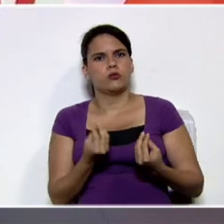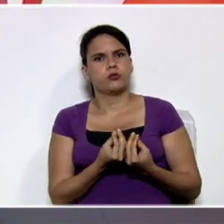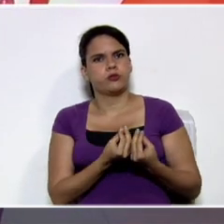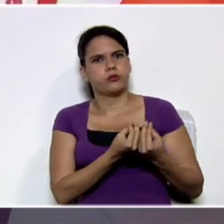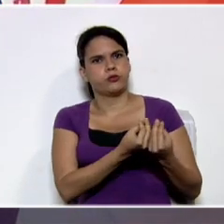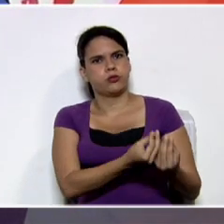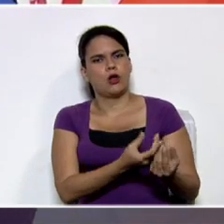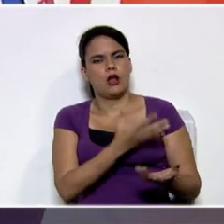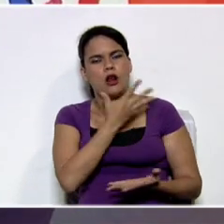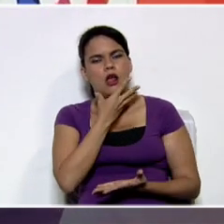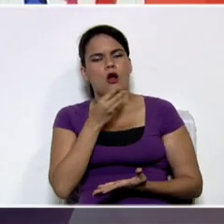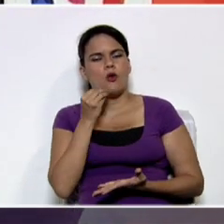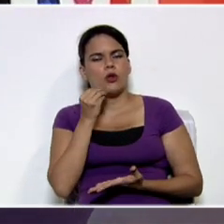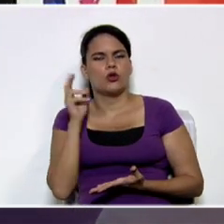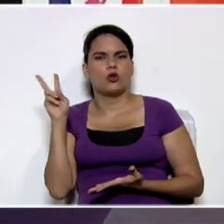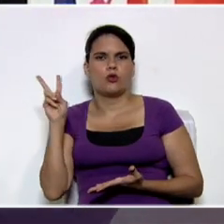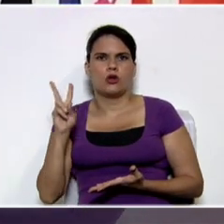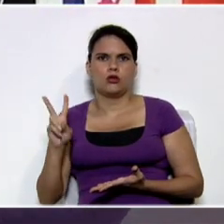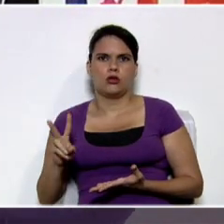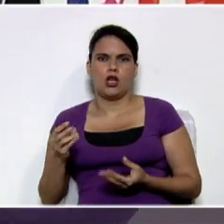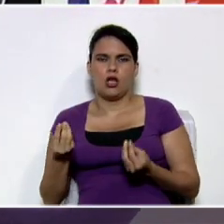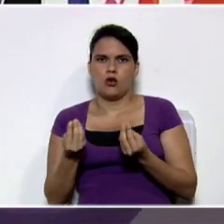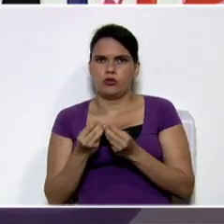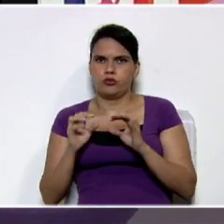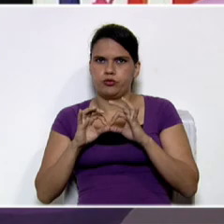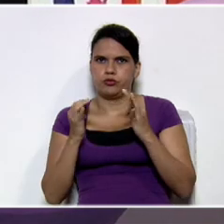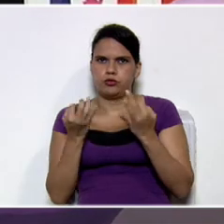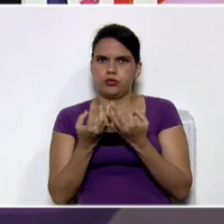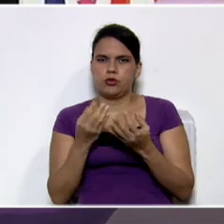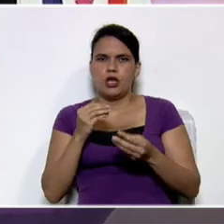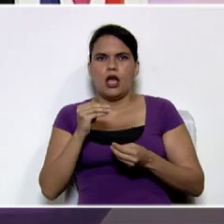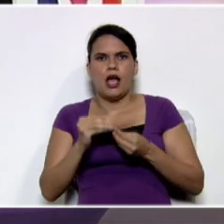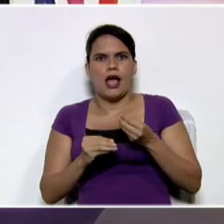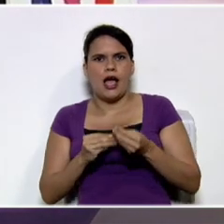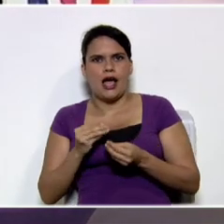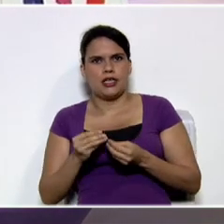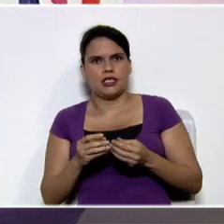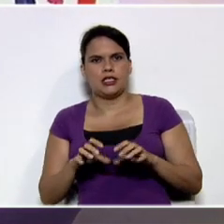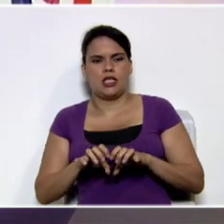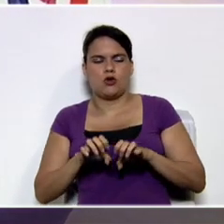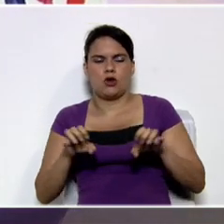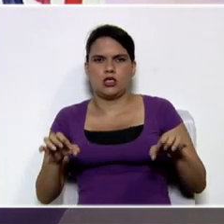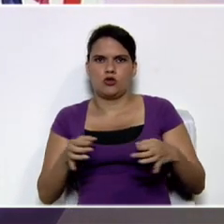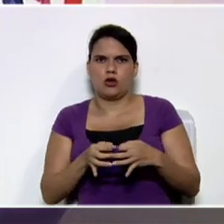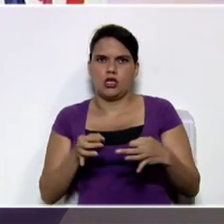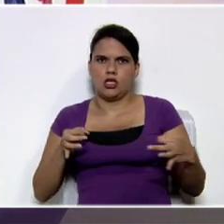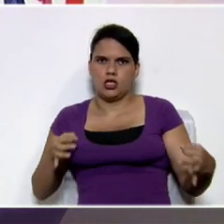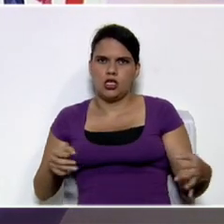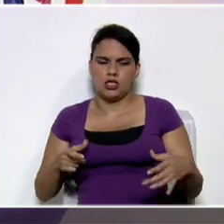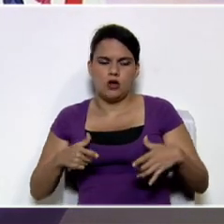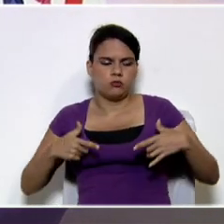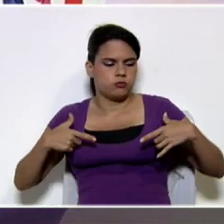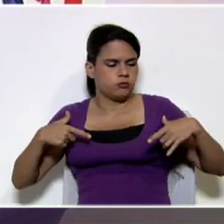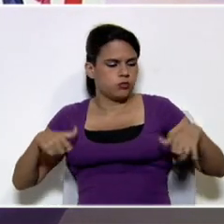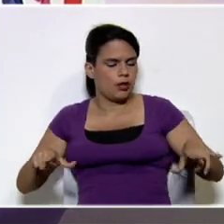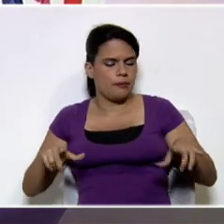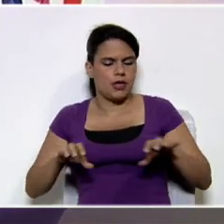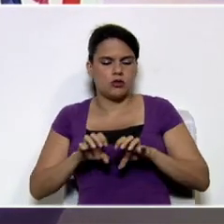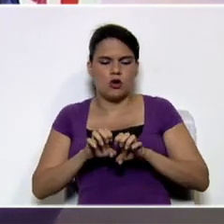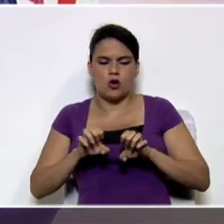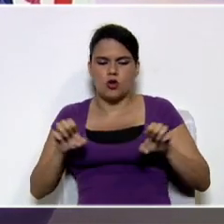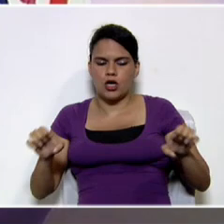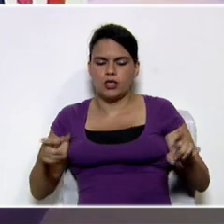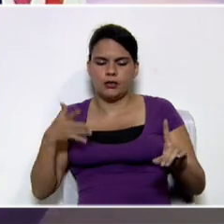a la juventud venezolana que junto a su familia hacen de la modalidad de educación a distancia un espacio educativo